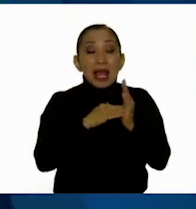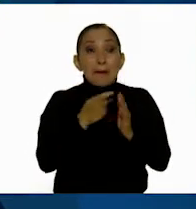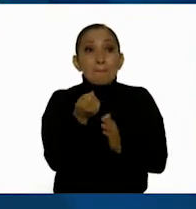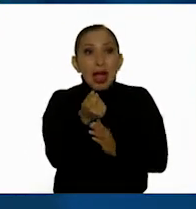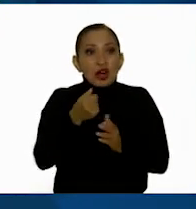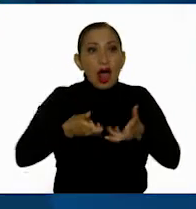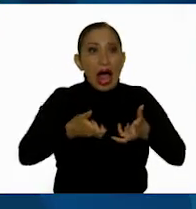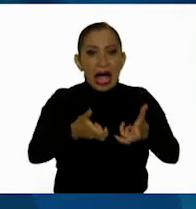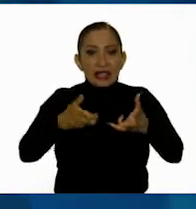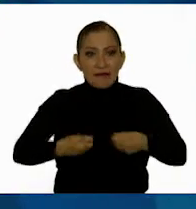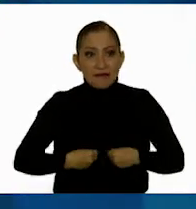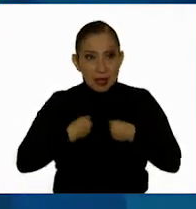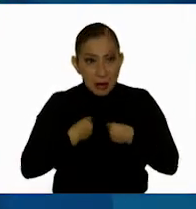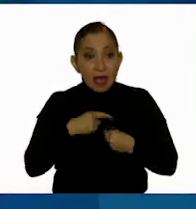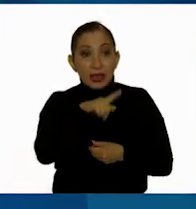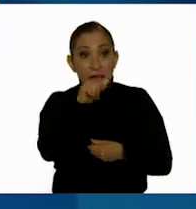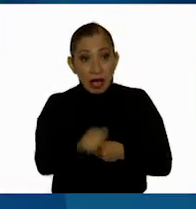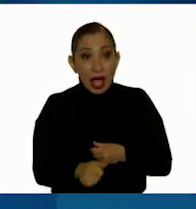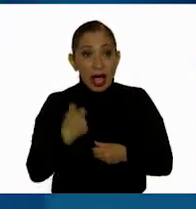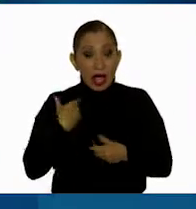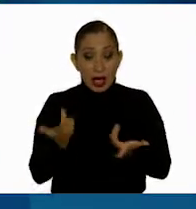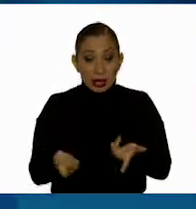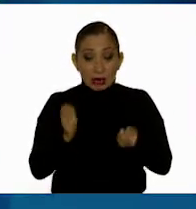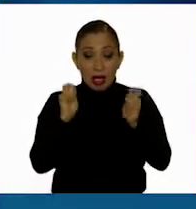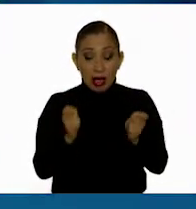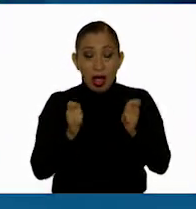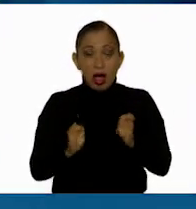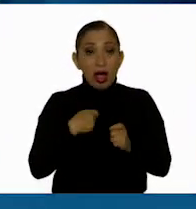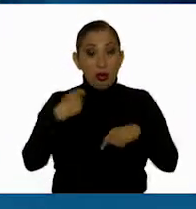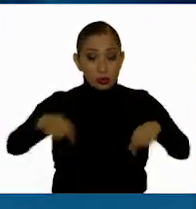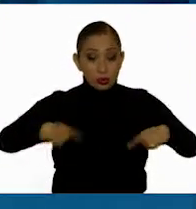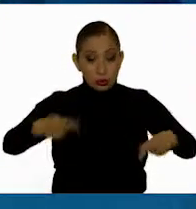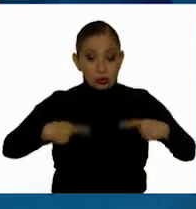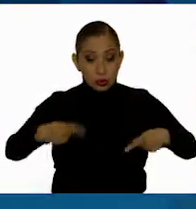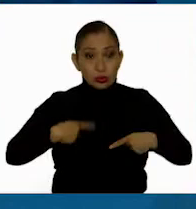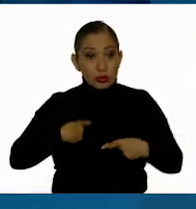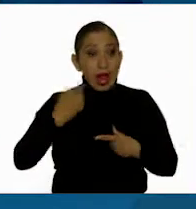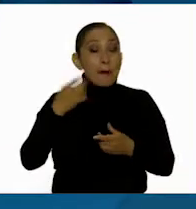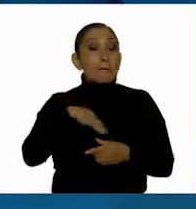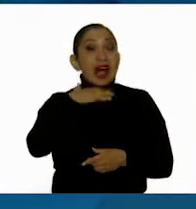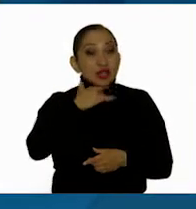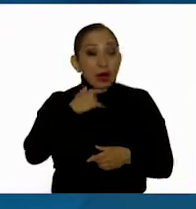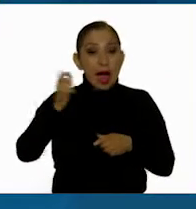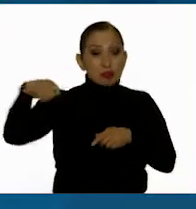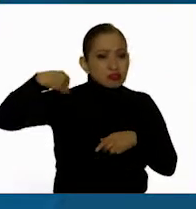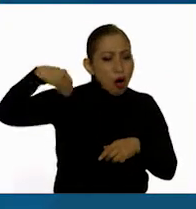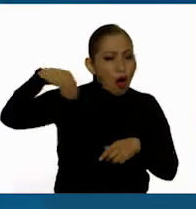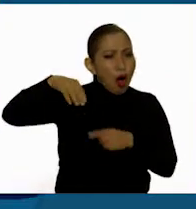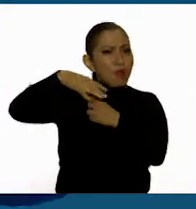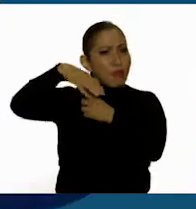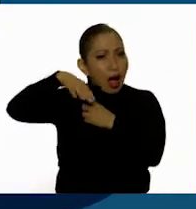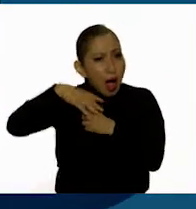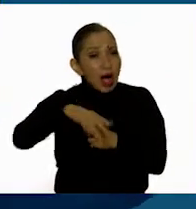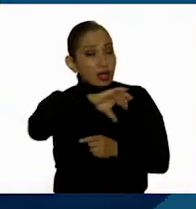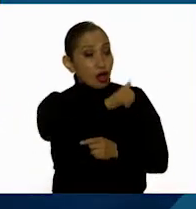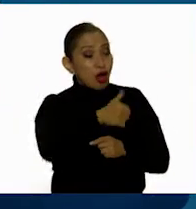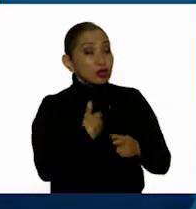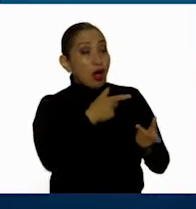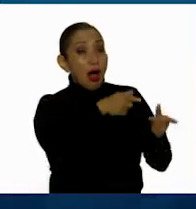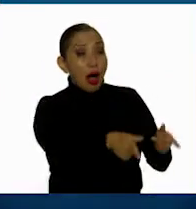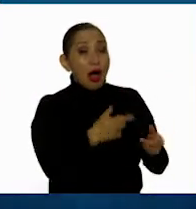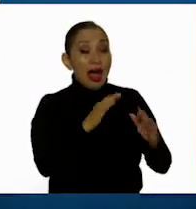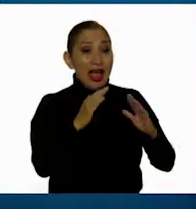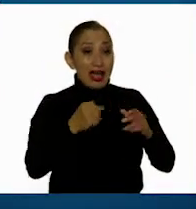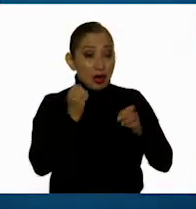callejeros. Se pusieron unos carros para la basura con su campana y se pusieron otros carros para los excrementos de